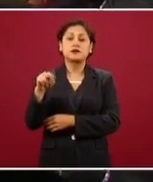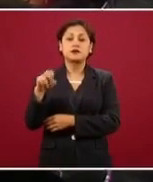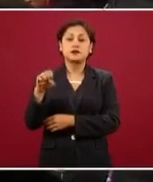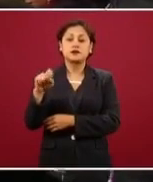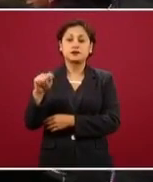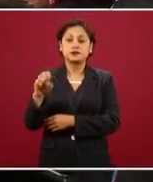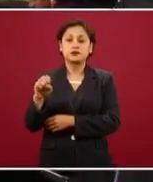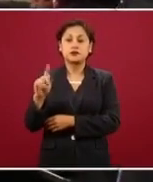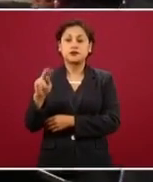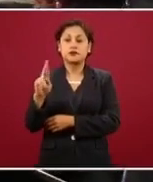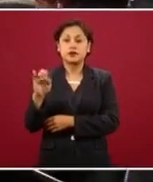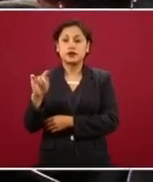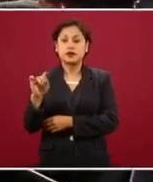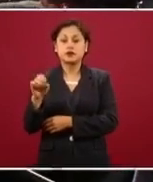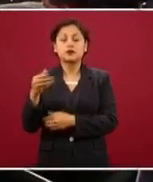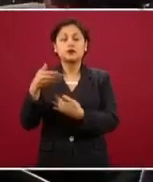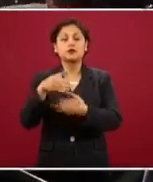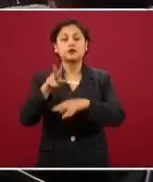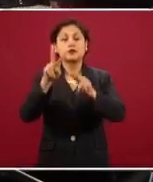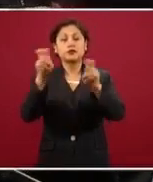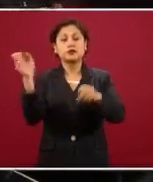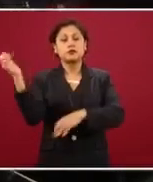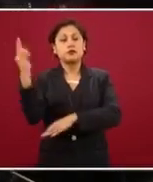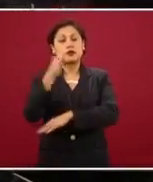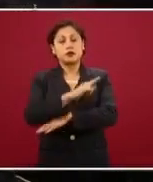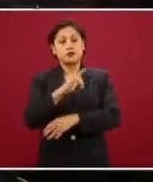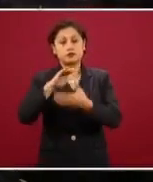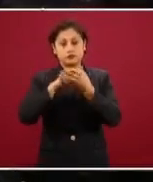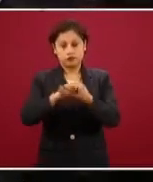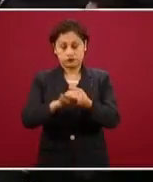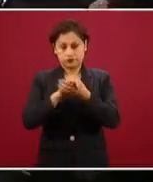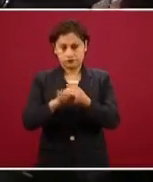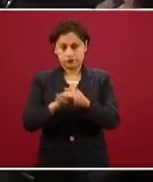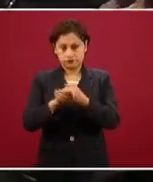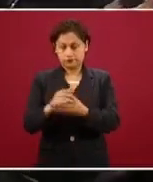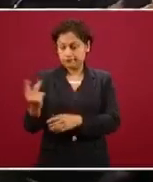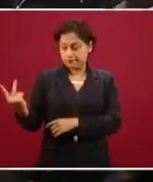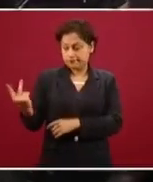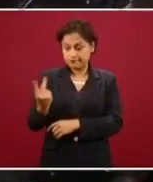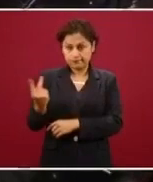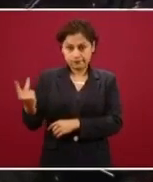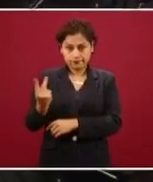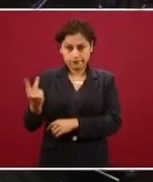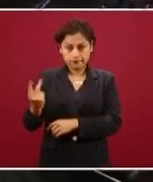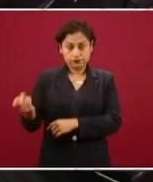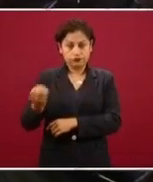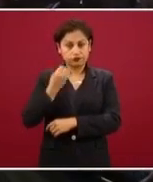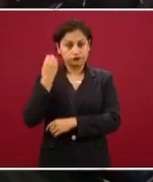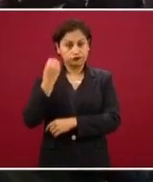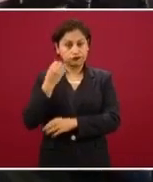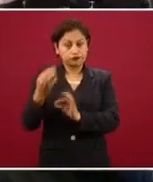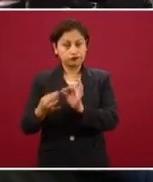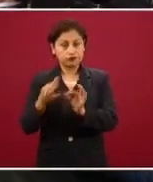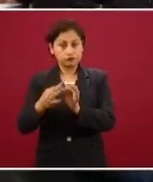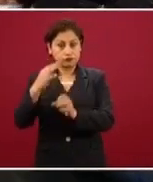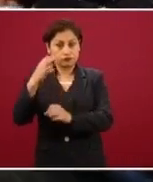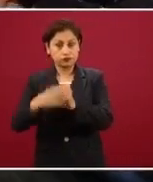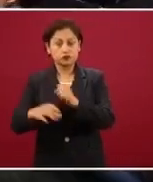rifa del avión presidencial. Al término, preguntas y respuestas.